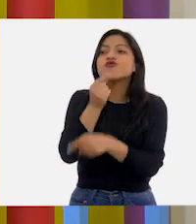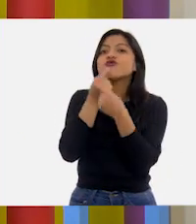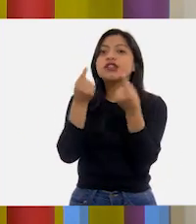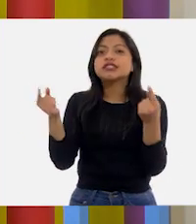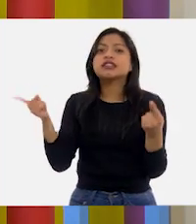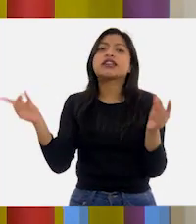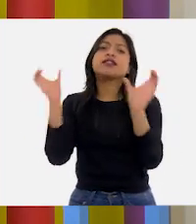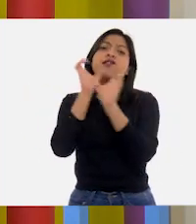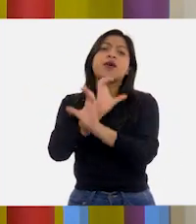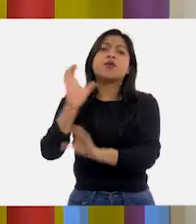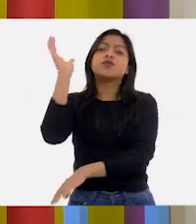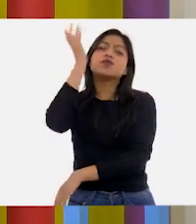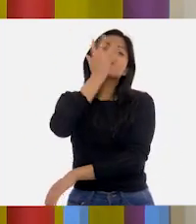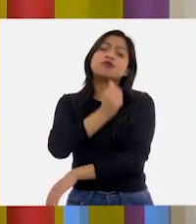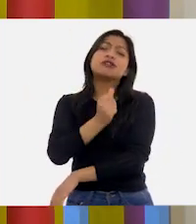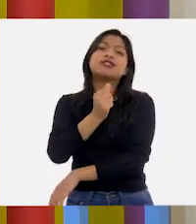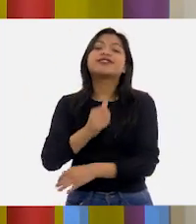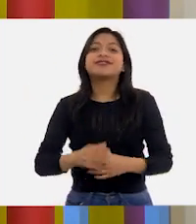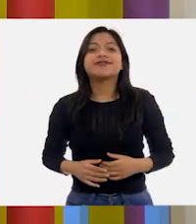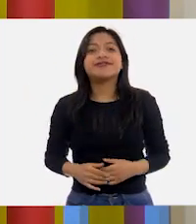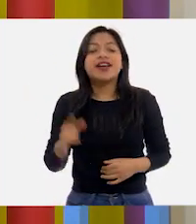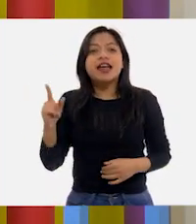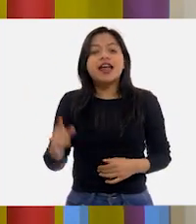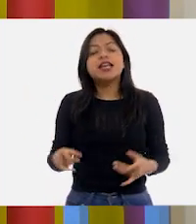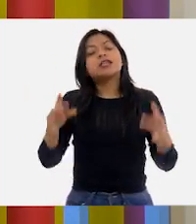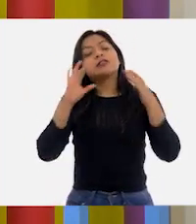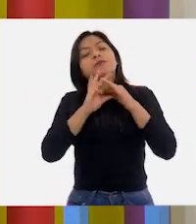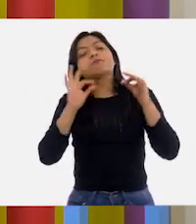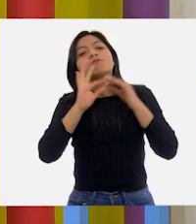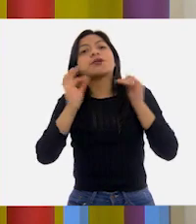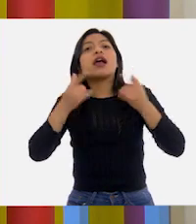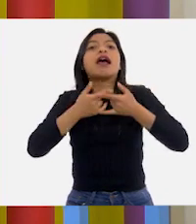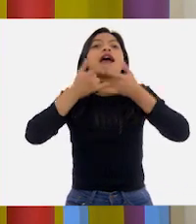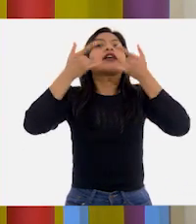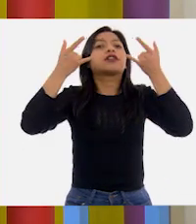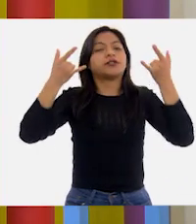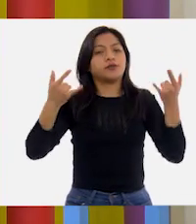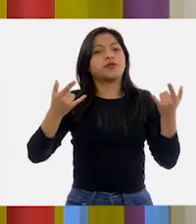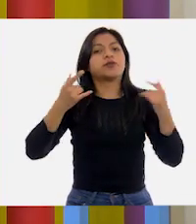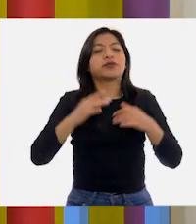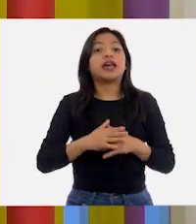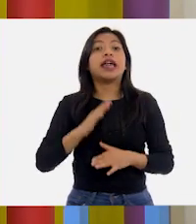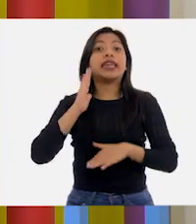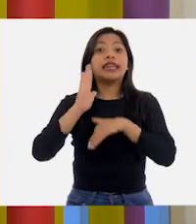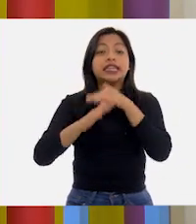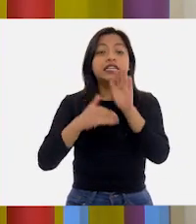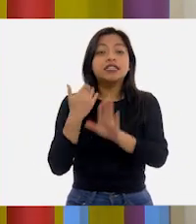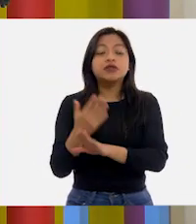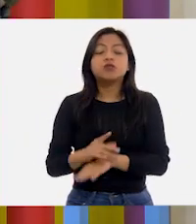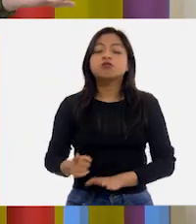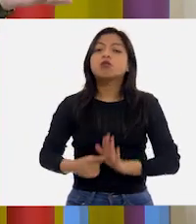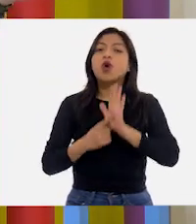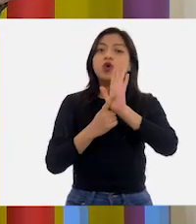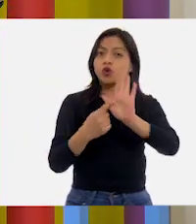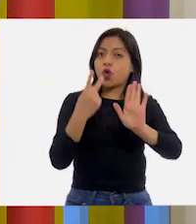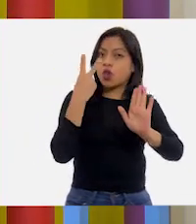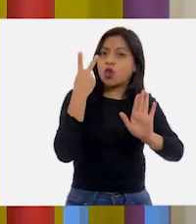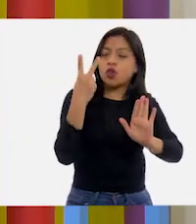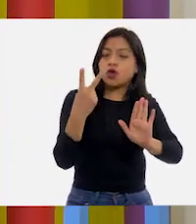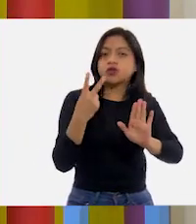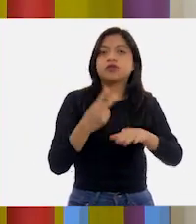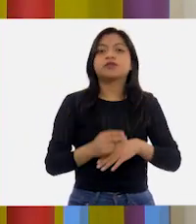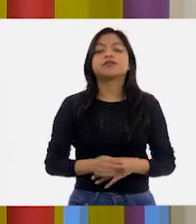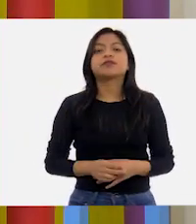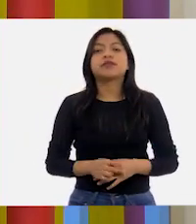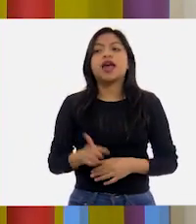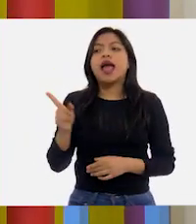cantando muy bonito. ¿Verdad? Empezaron a narrar la historia, uh-huh. Ellos. Después nos presentaron a los personajes. Así